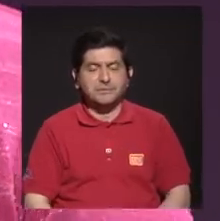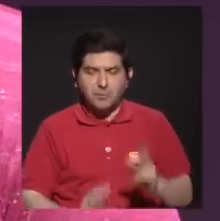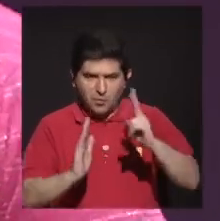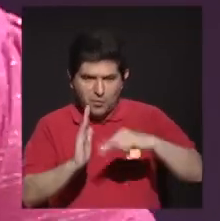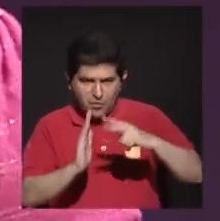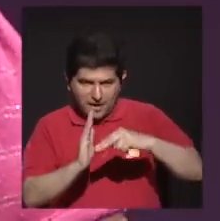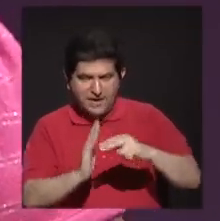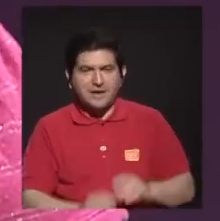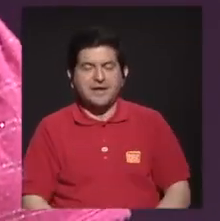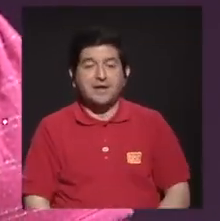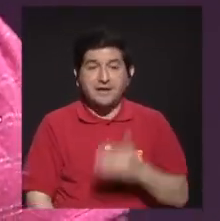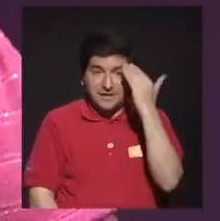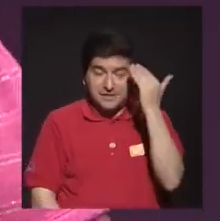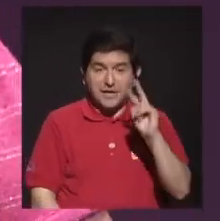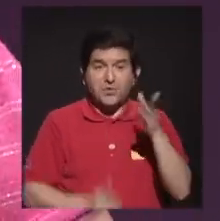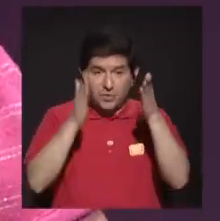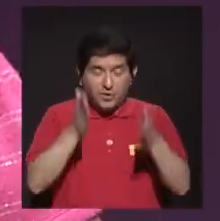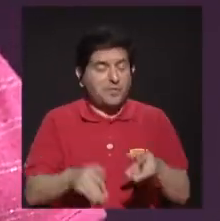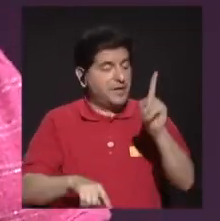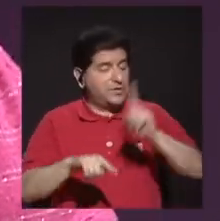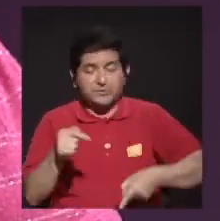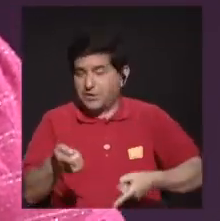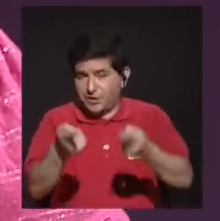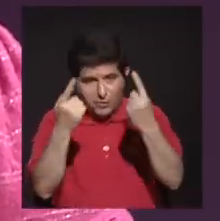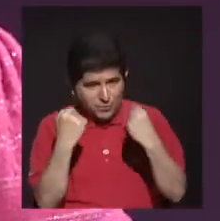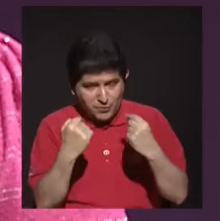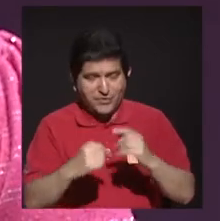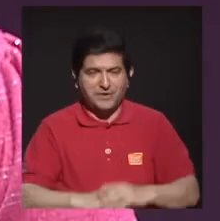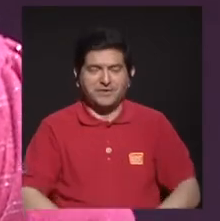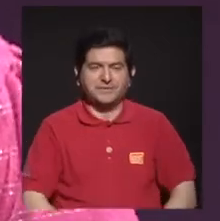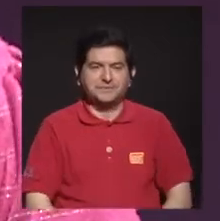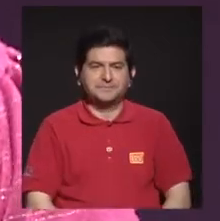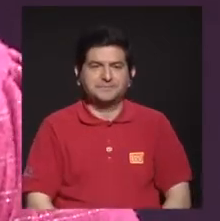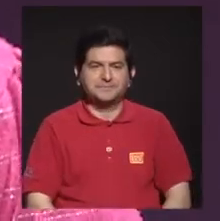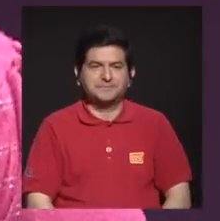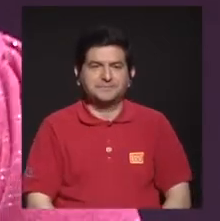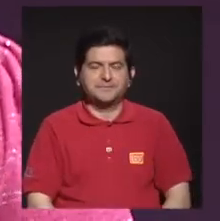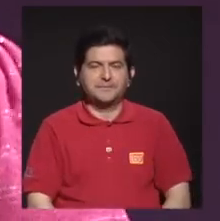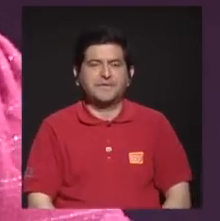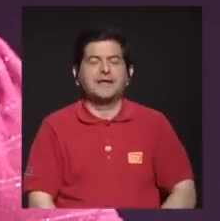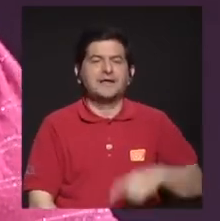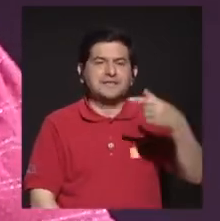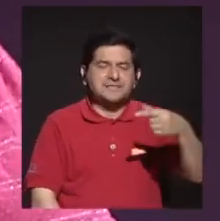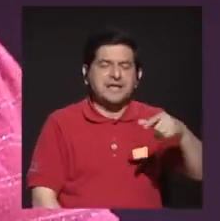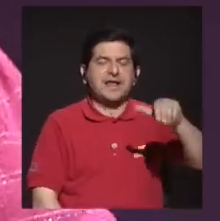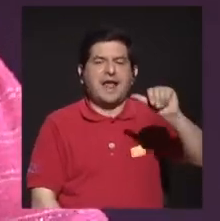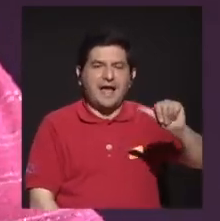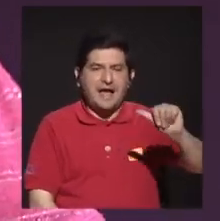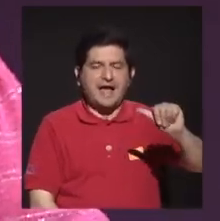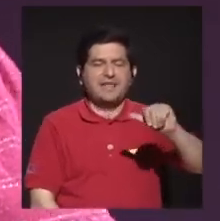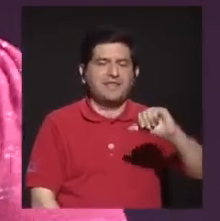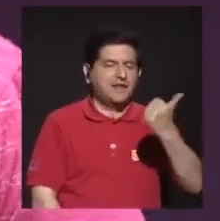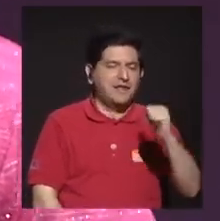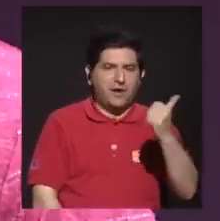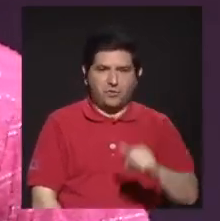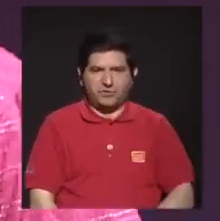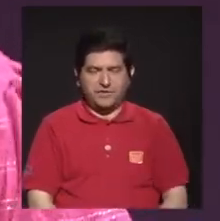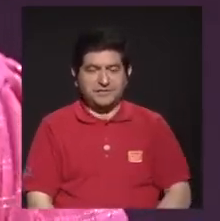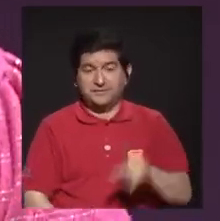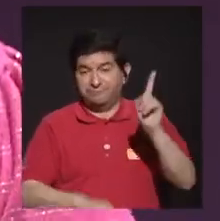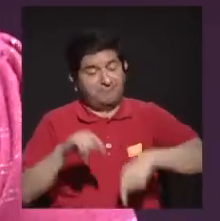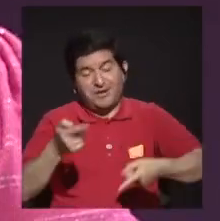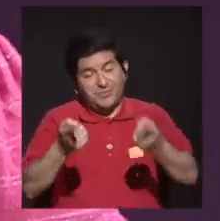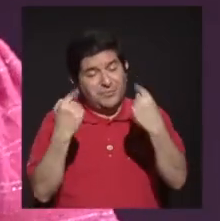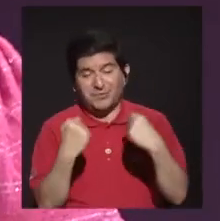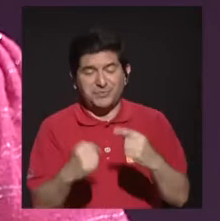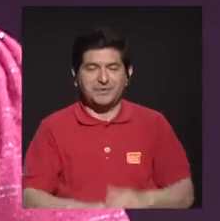leer y saludar a mis compañeras que no pudieron estar presentes, allí, la Adri, bueno, y a todas las demás que no están